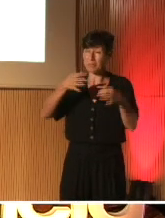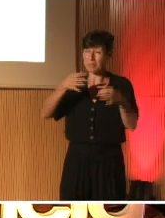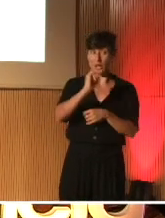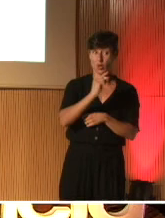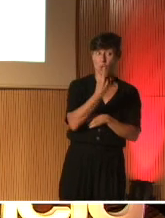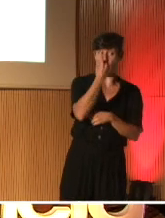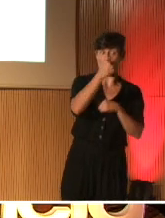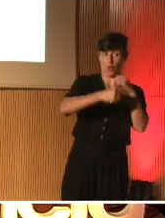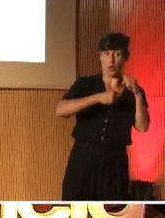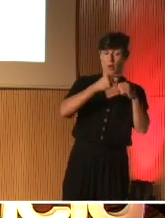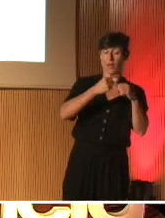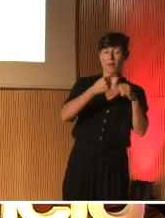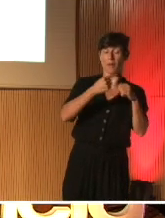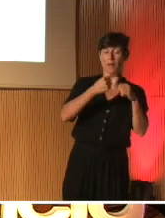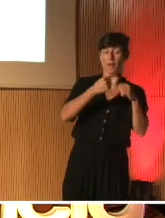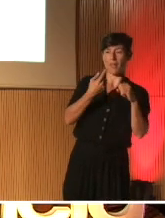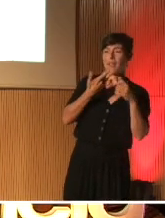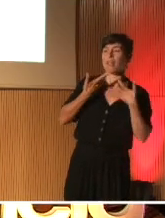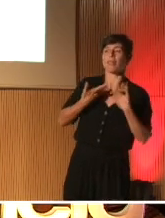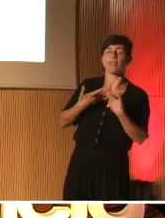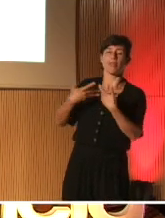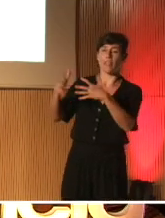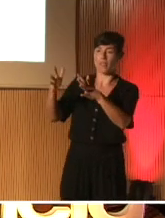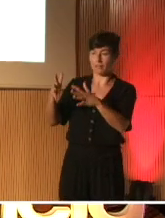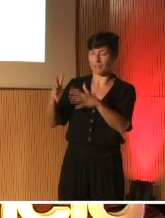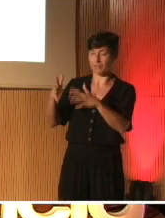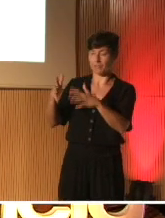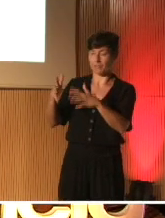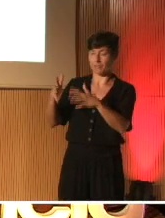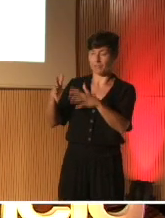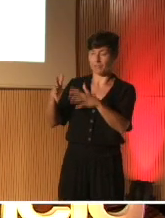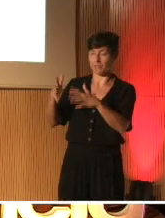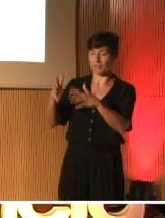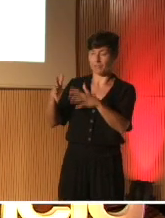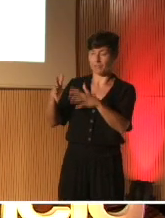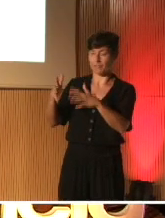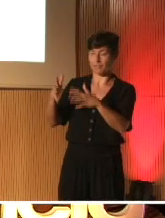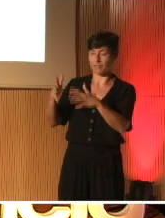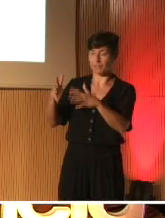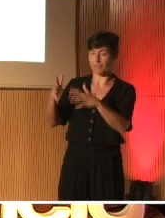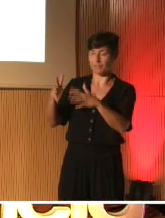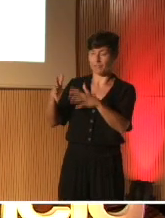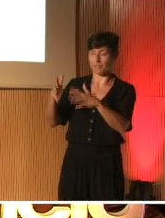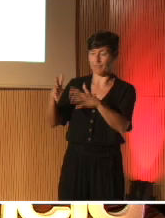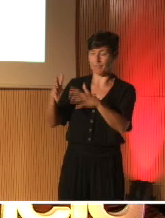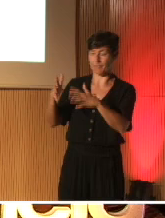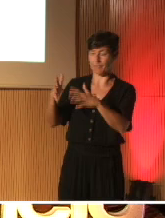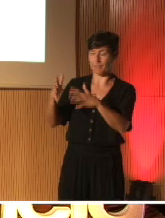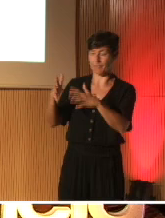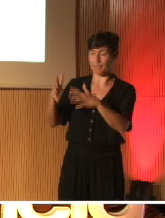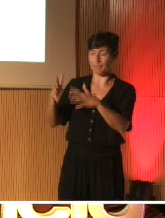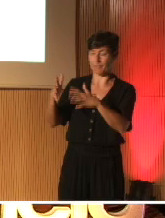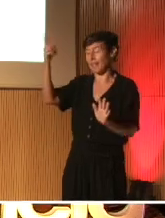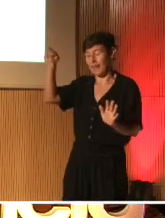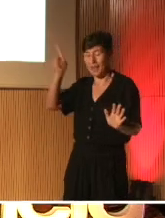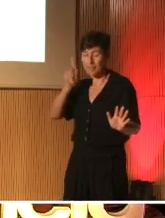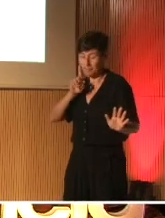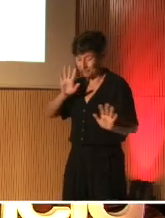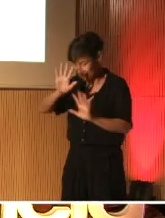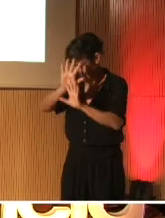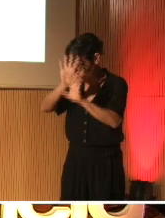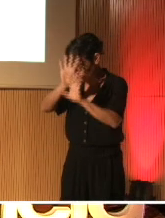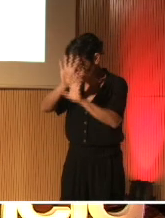pierde y cede a ver no es que quiera yo exposé ar a la jefa de estado travesti de este nuestro